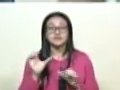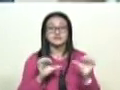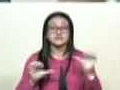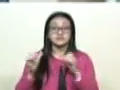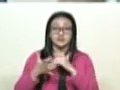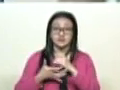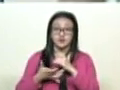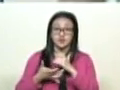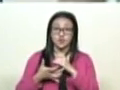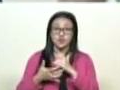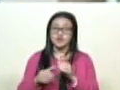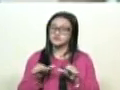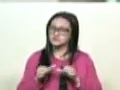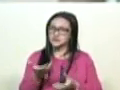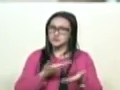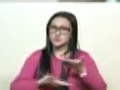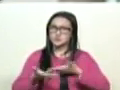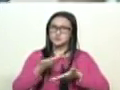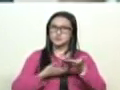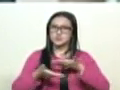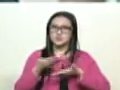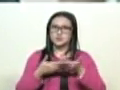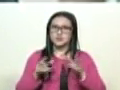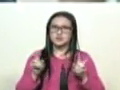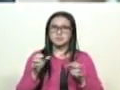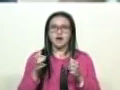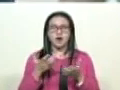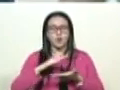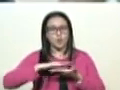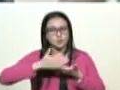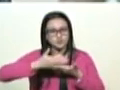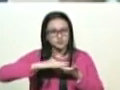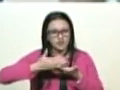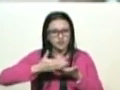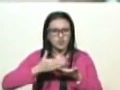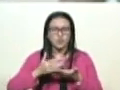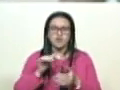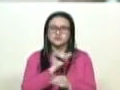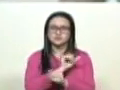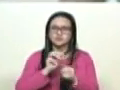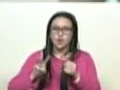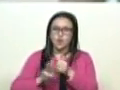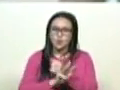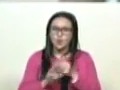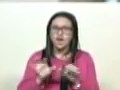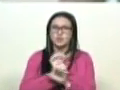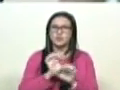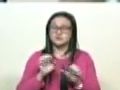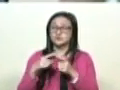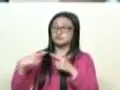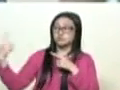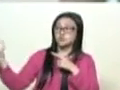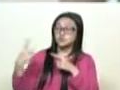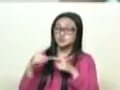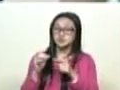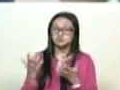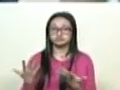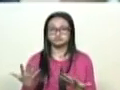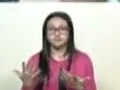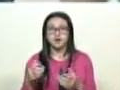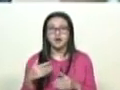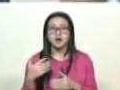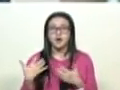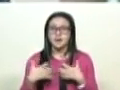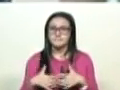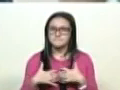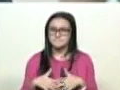seguir con la cooperación en materia de las computadoras Canaima, desarrollo de software, desarrollo de educación a distancia, pero incluso la empresa